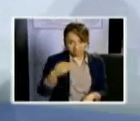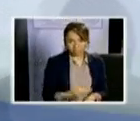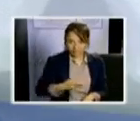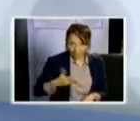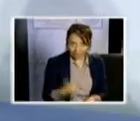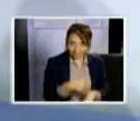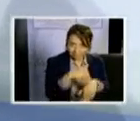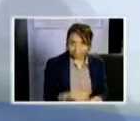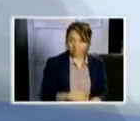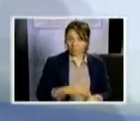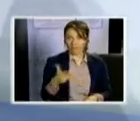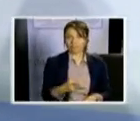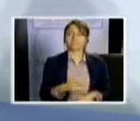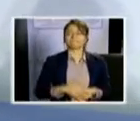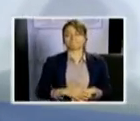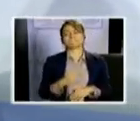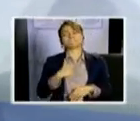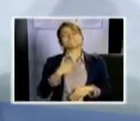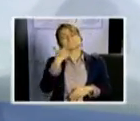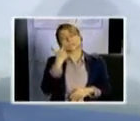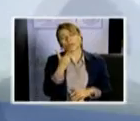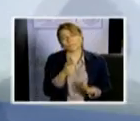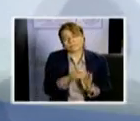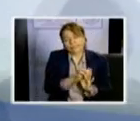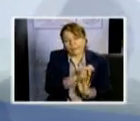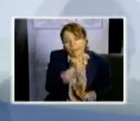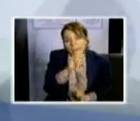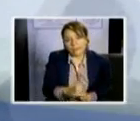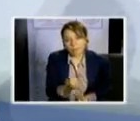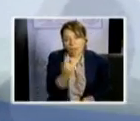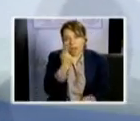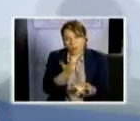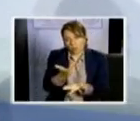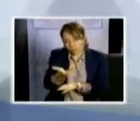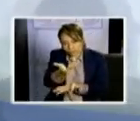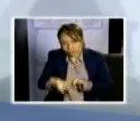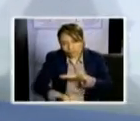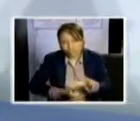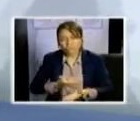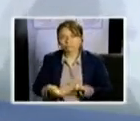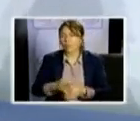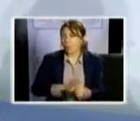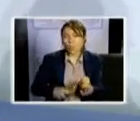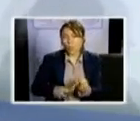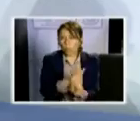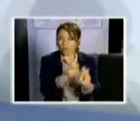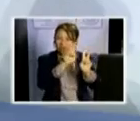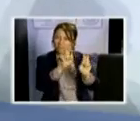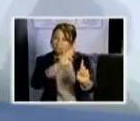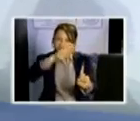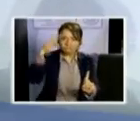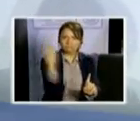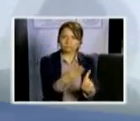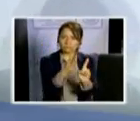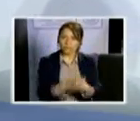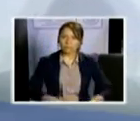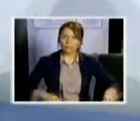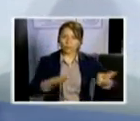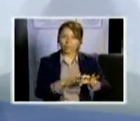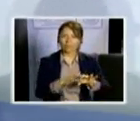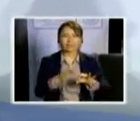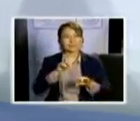fueron por mencionarles algunos, los temas más importantes que se trataron en la